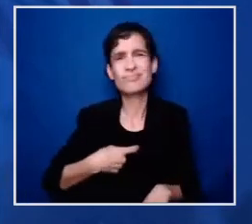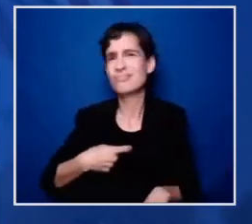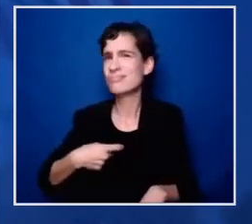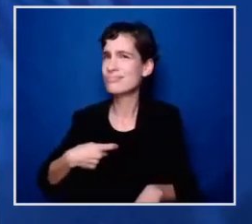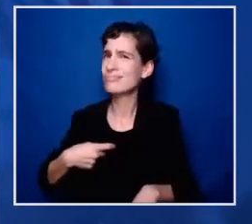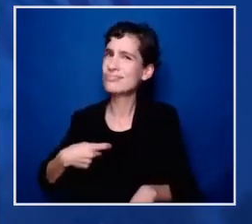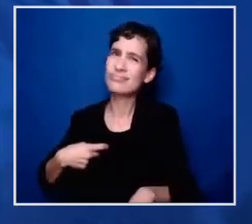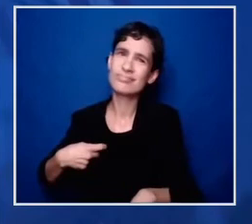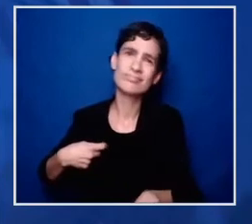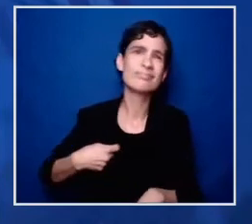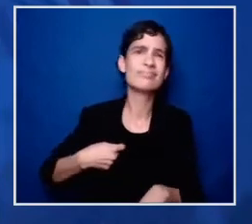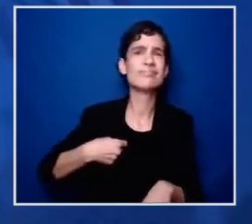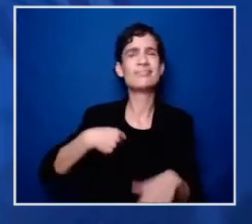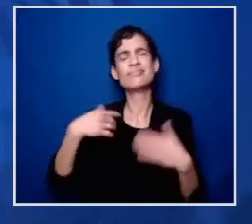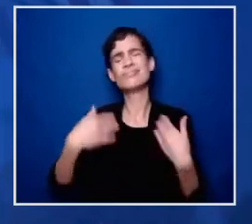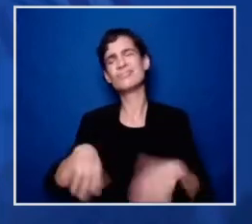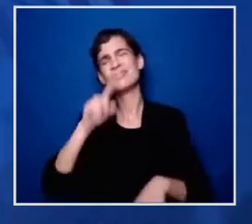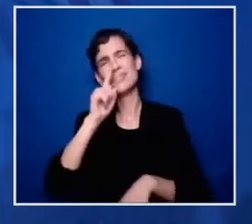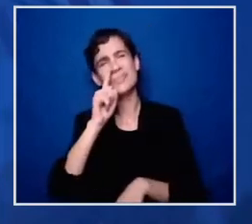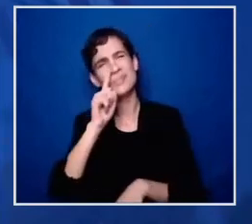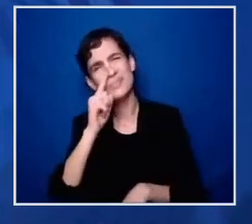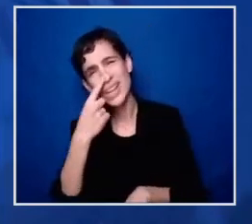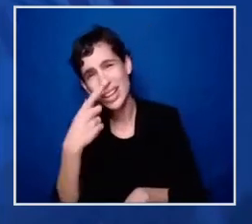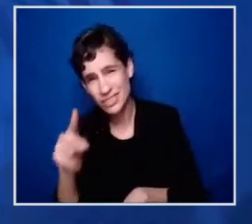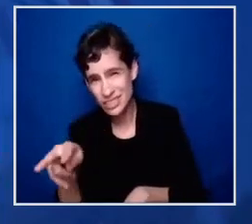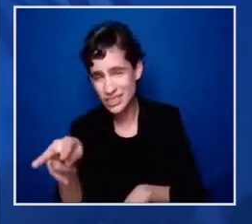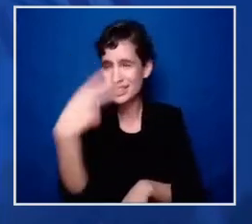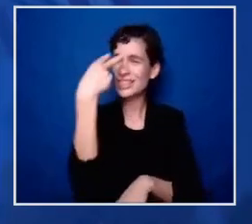y yo de tonto,